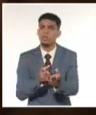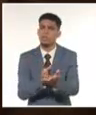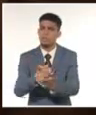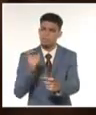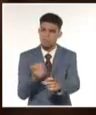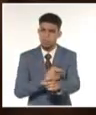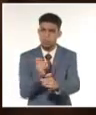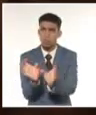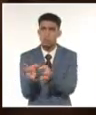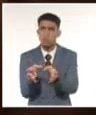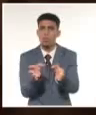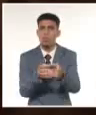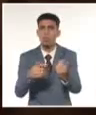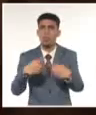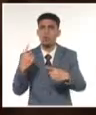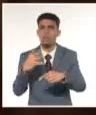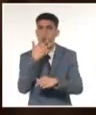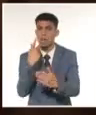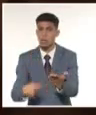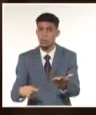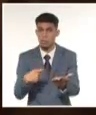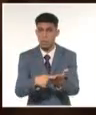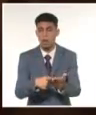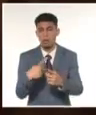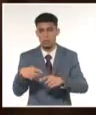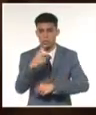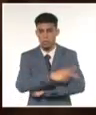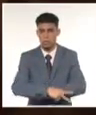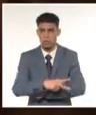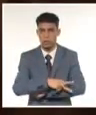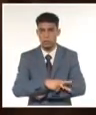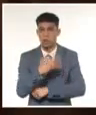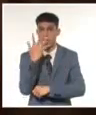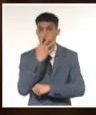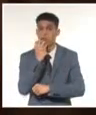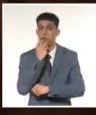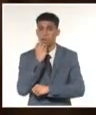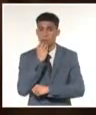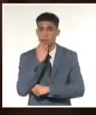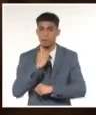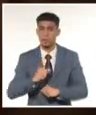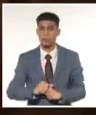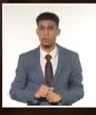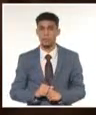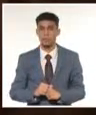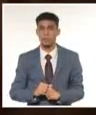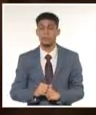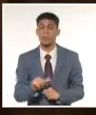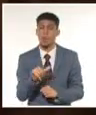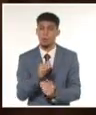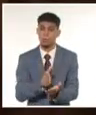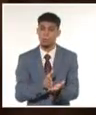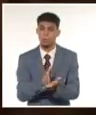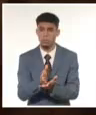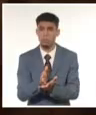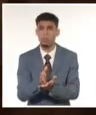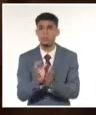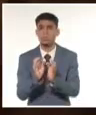bandas terroristas financiadas por Occidente. Libre de ese valladar a sus afanes expansionistas en la